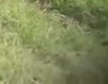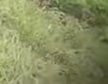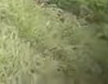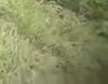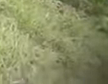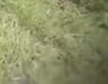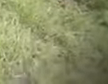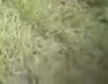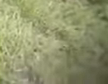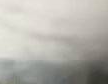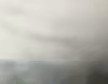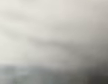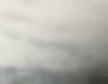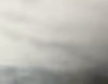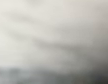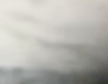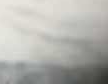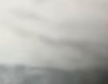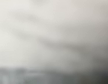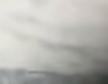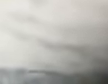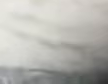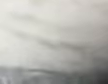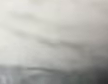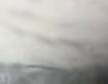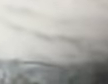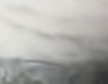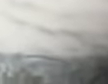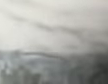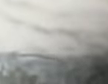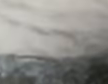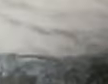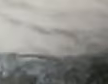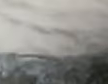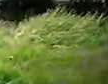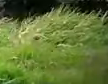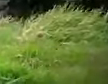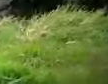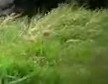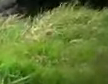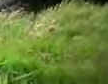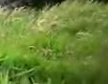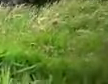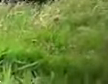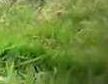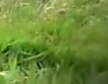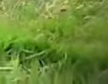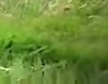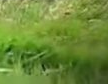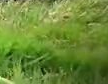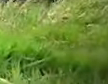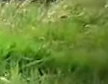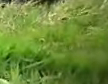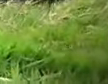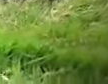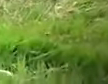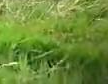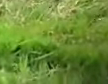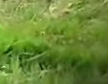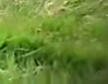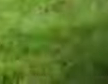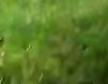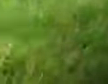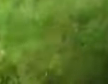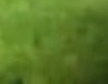humano, técnico y científico médico para llegar a estas comunidades con toda una oferta en salud que va ligada a las costumbres y